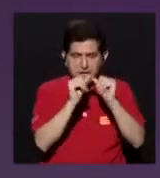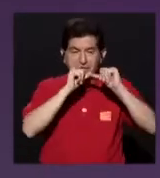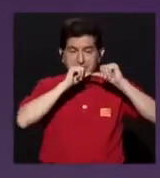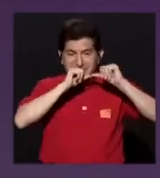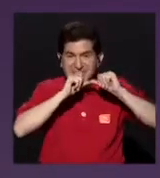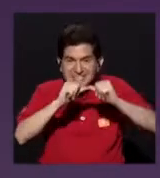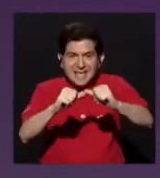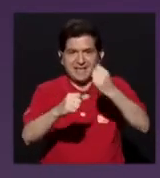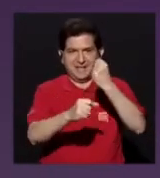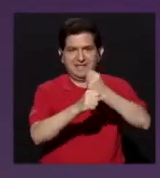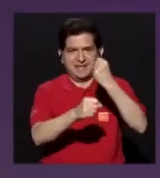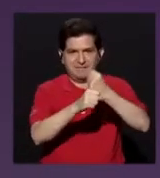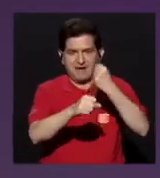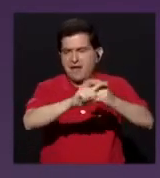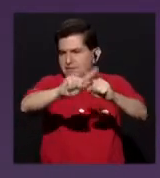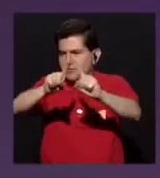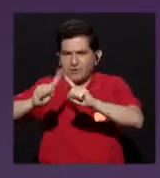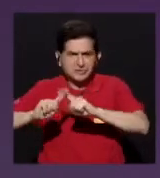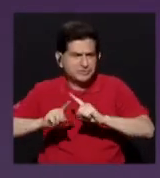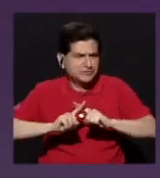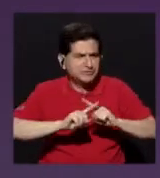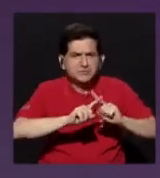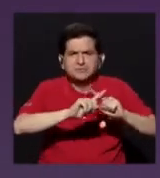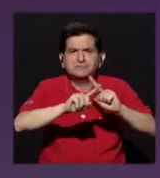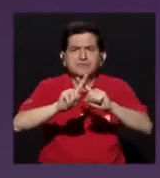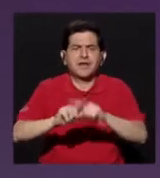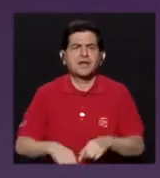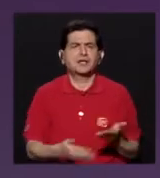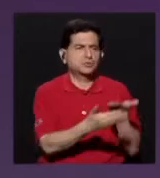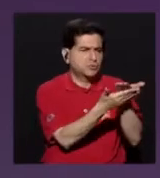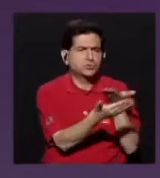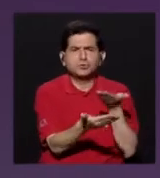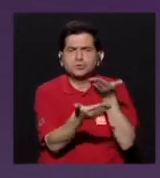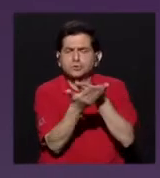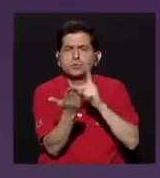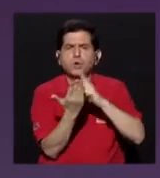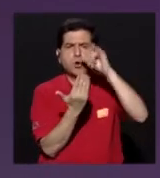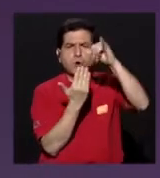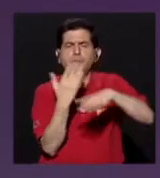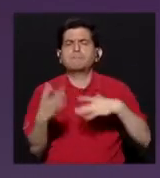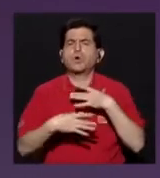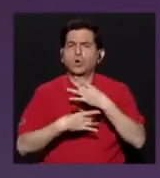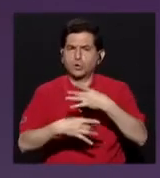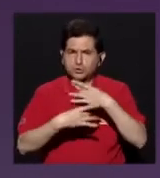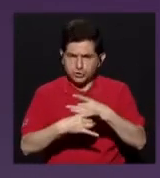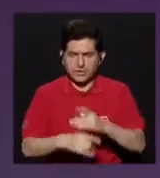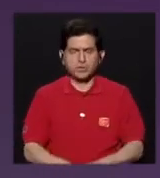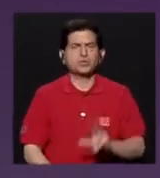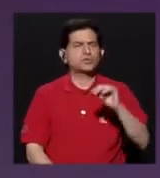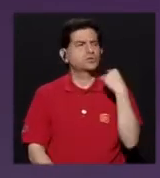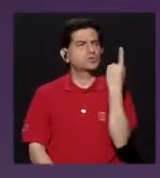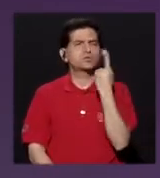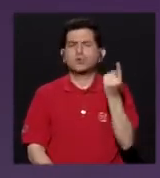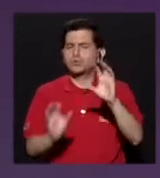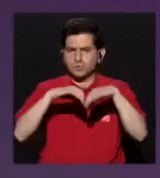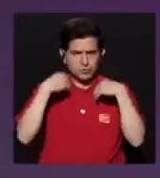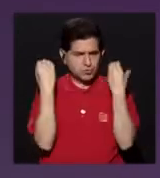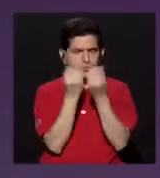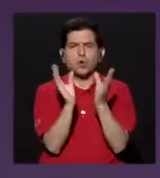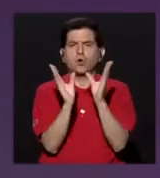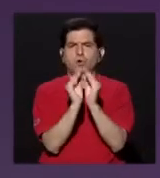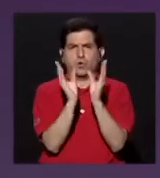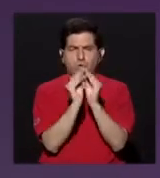seguir trabajando en una serie de propuestas o de proyectos muy interesantes. Porque no es solamente organizar un